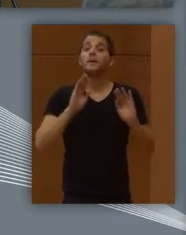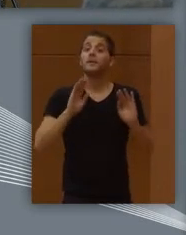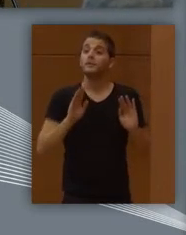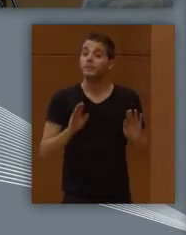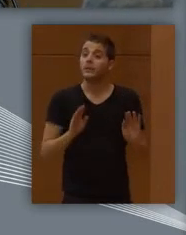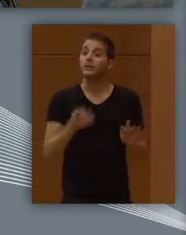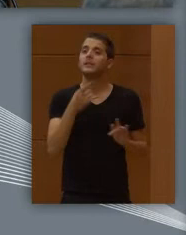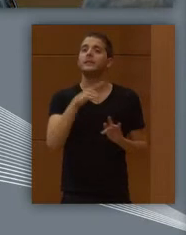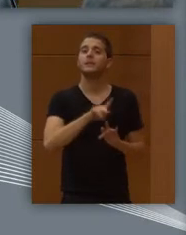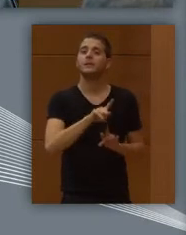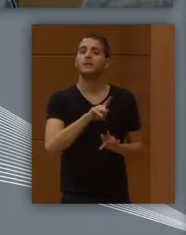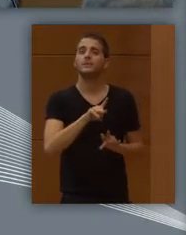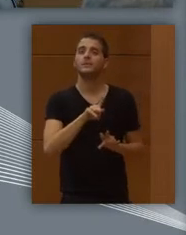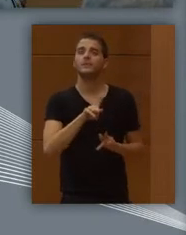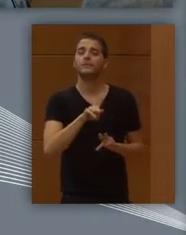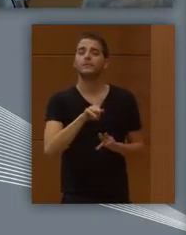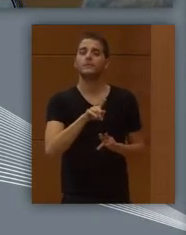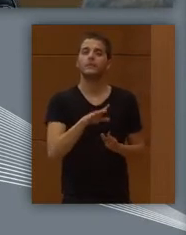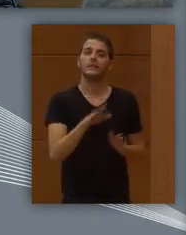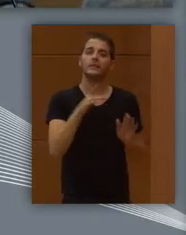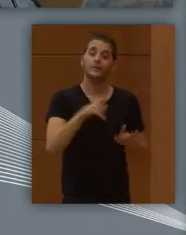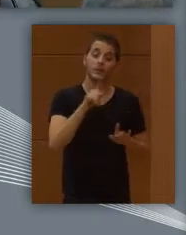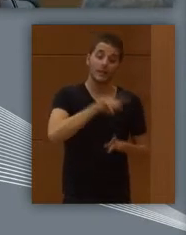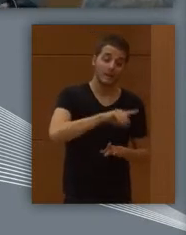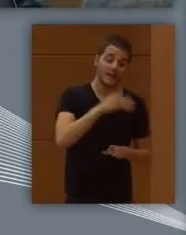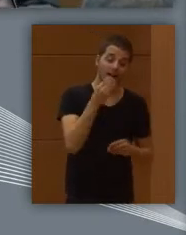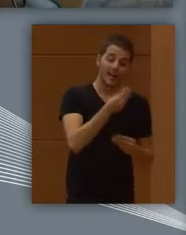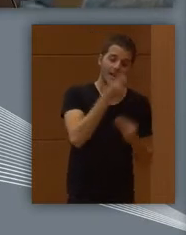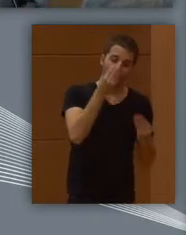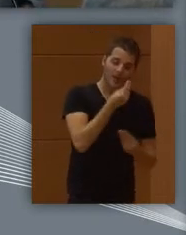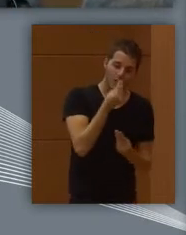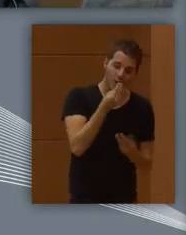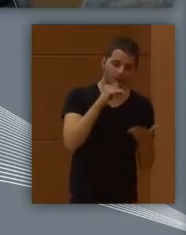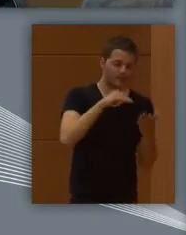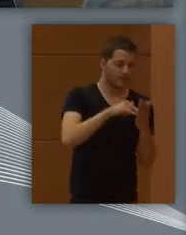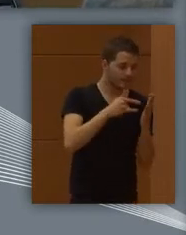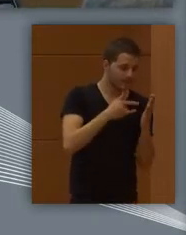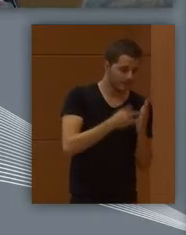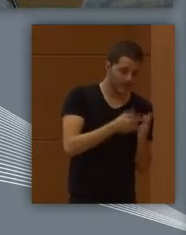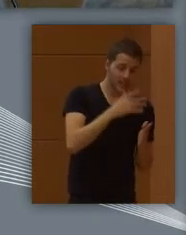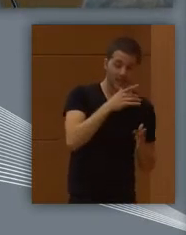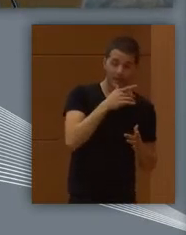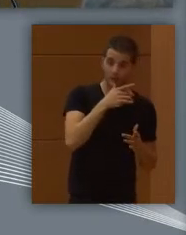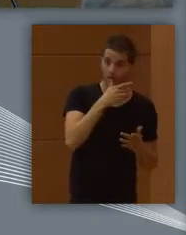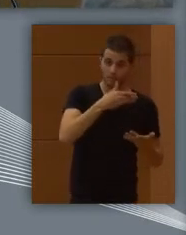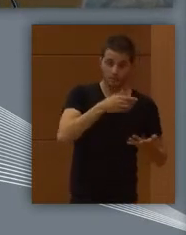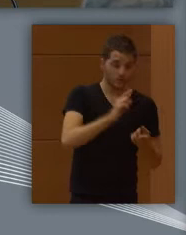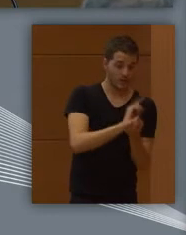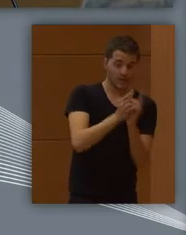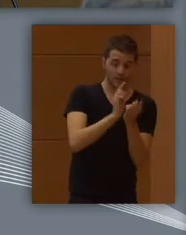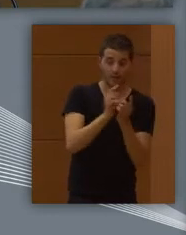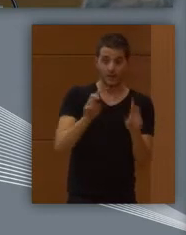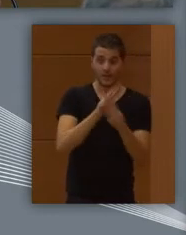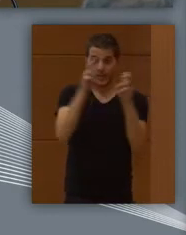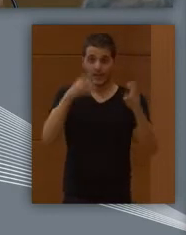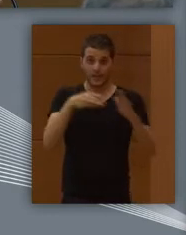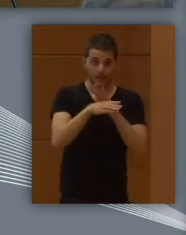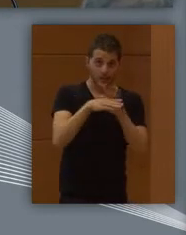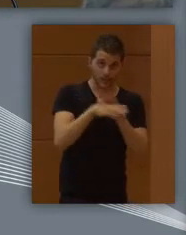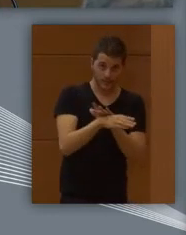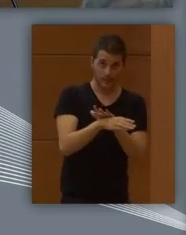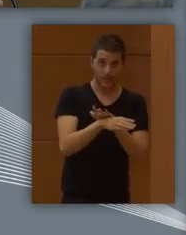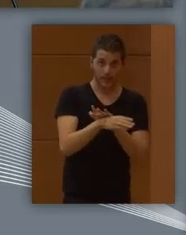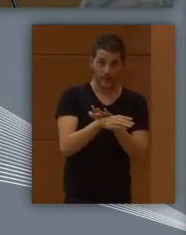esperar que con las mejoras y las innovaciones y los cambios que se están llevando a cabo en materia de